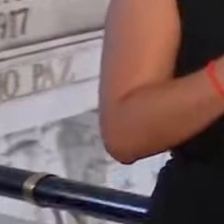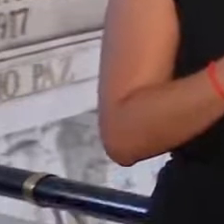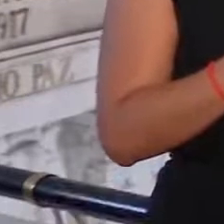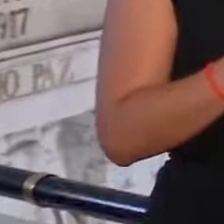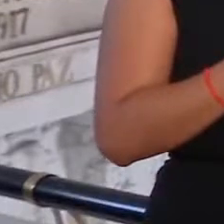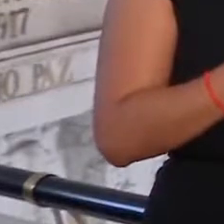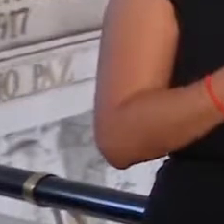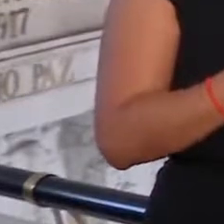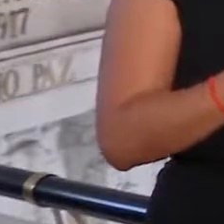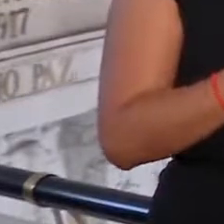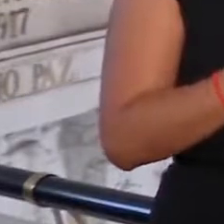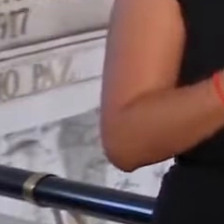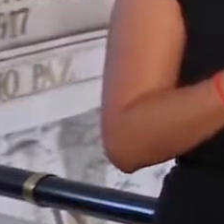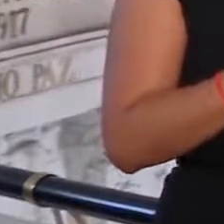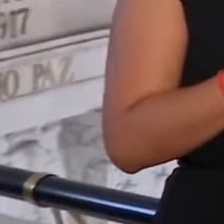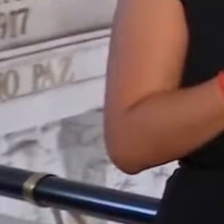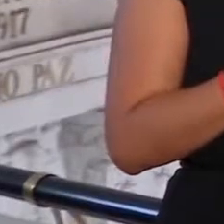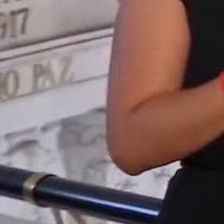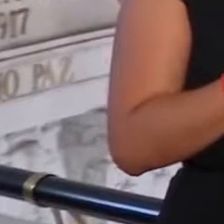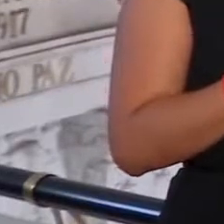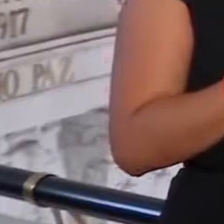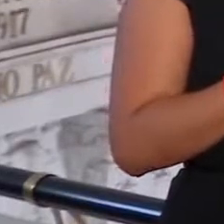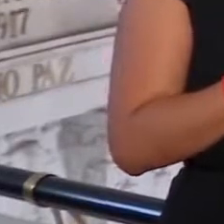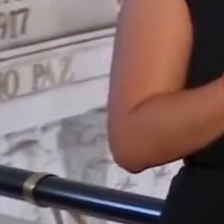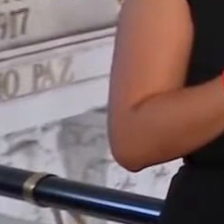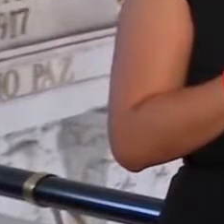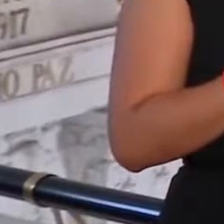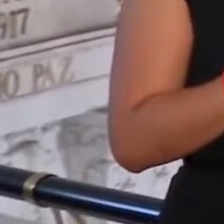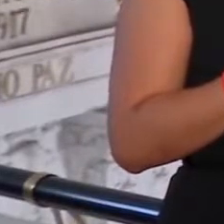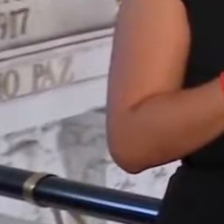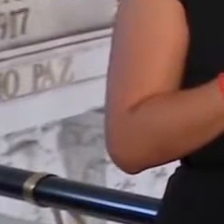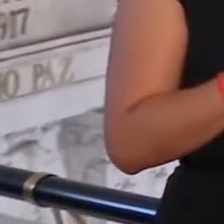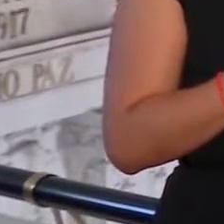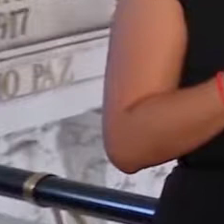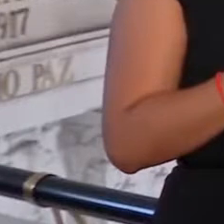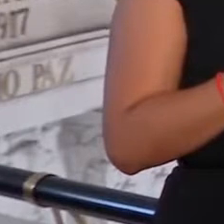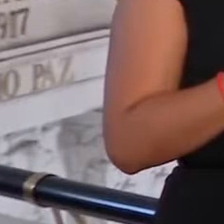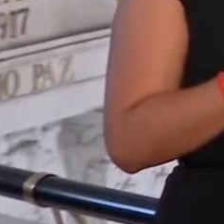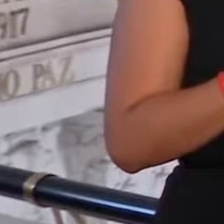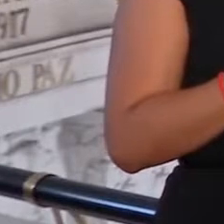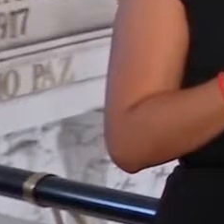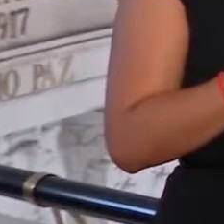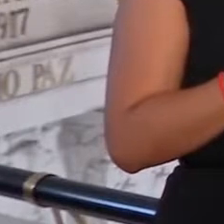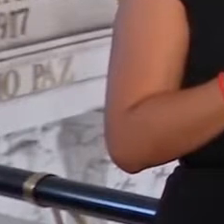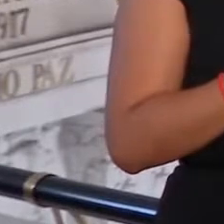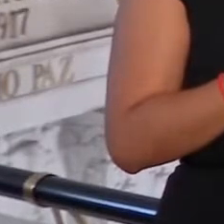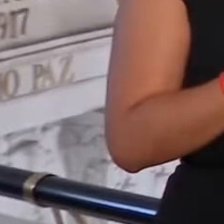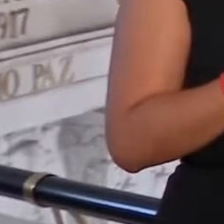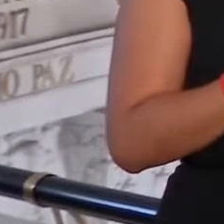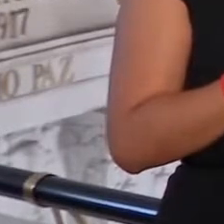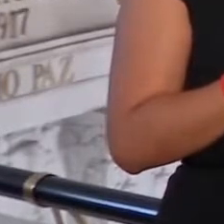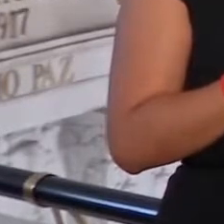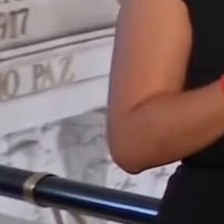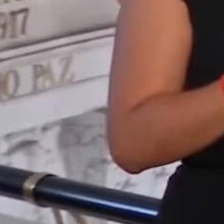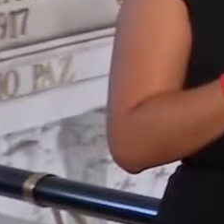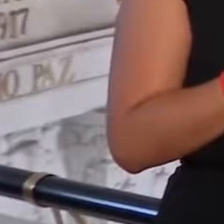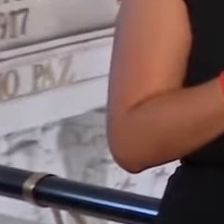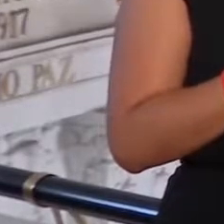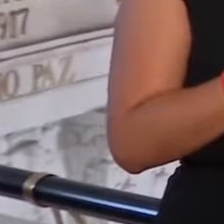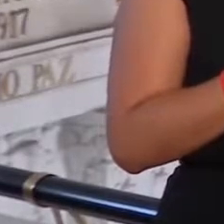antes invitarlos a seguirnos en nuestras redes sociales. En Twitter nos encuentran como @CiudadTV212 y en Facebook